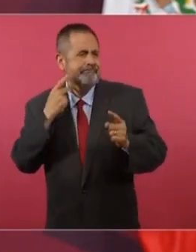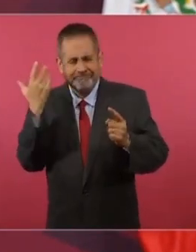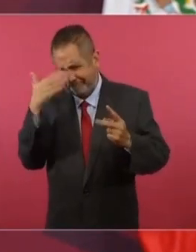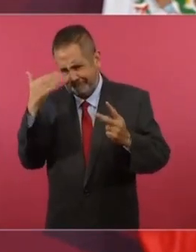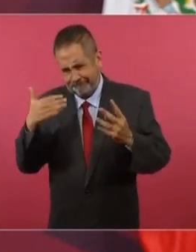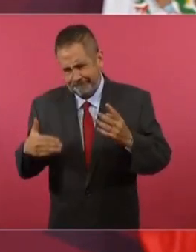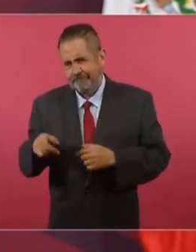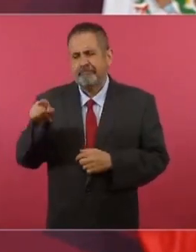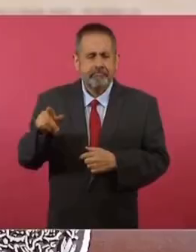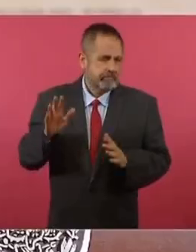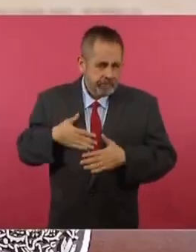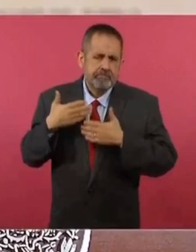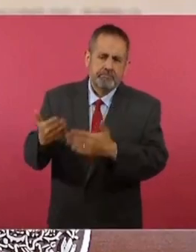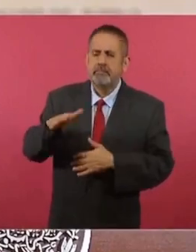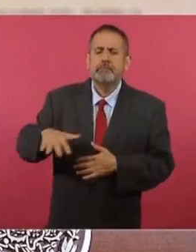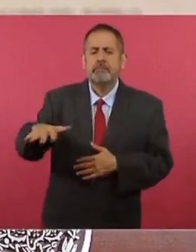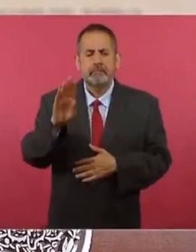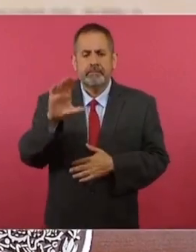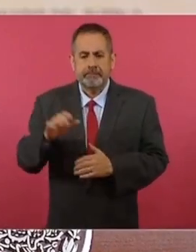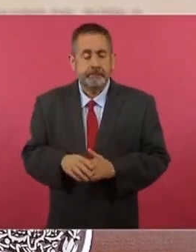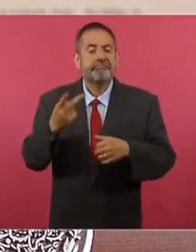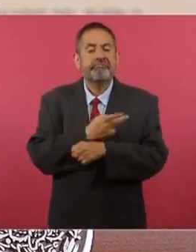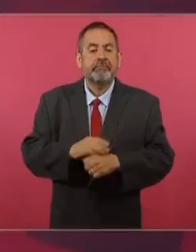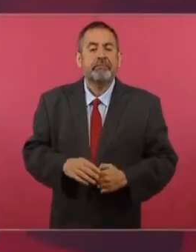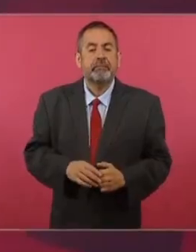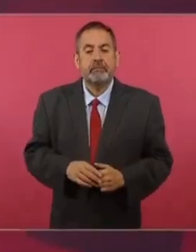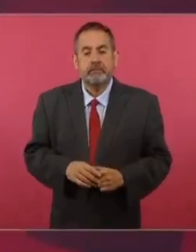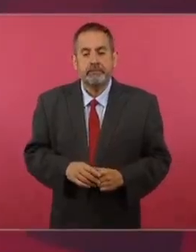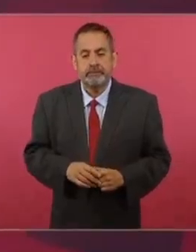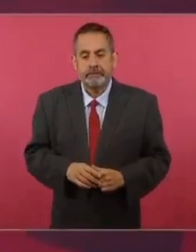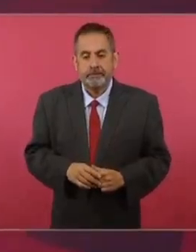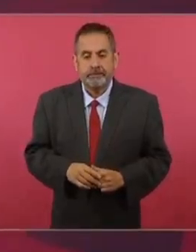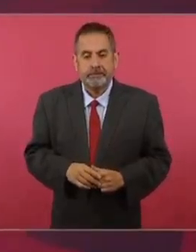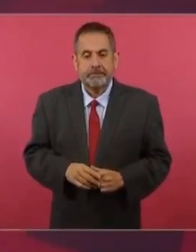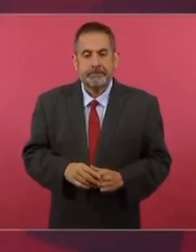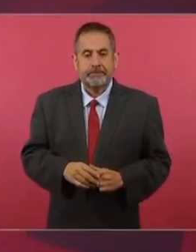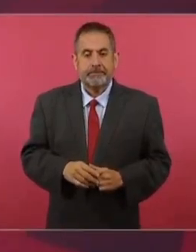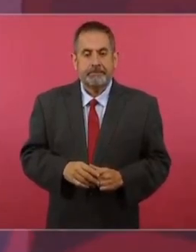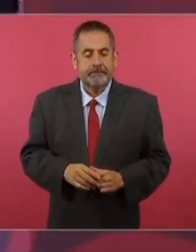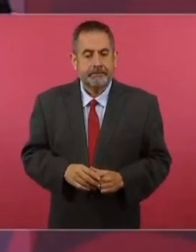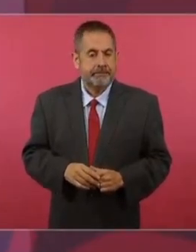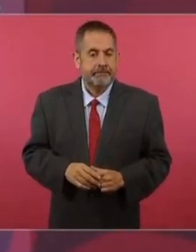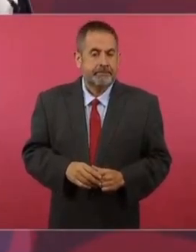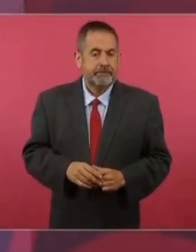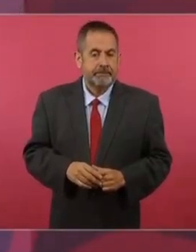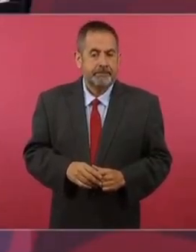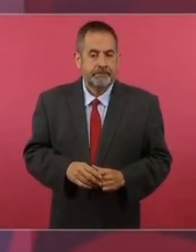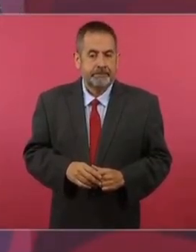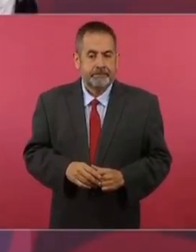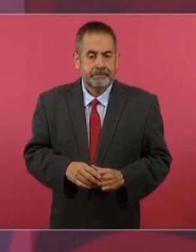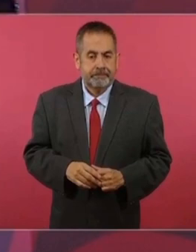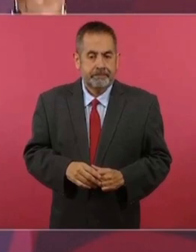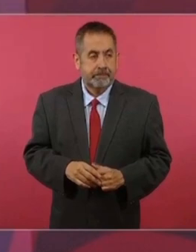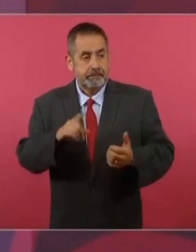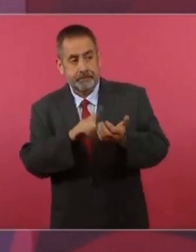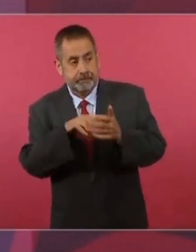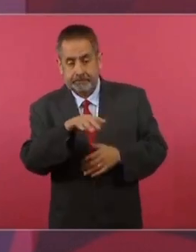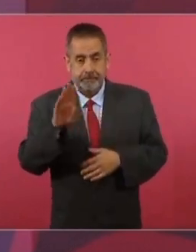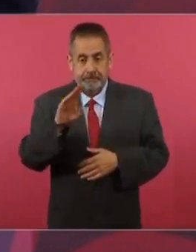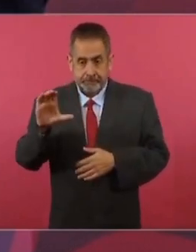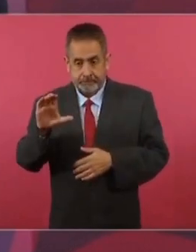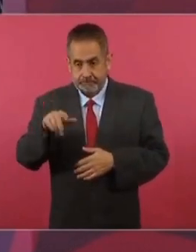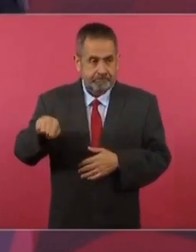y Hay que tenerle confianza ahora lo que está sucediendo desde que hay en el movimiento progresista de Baja California